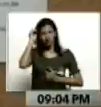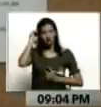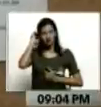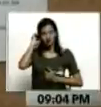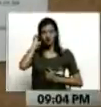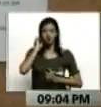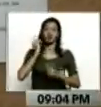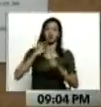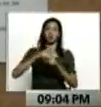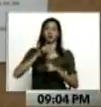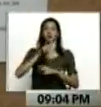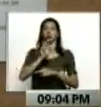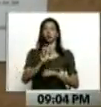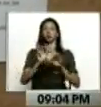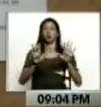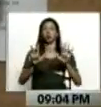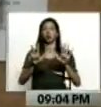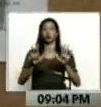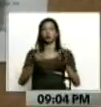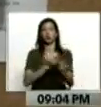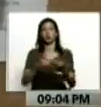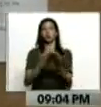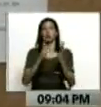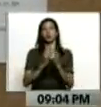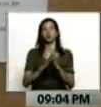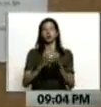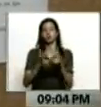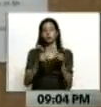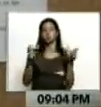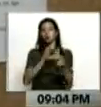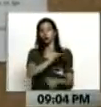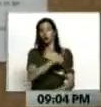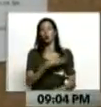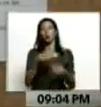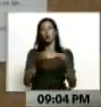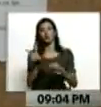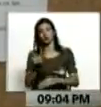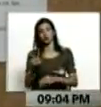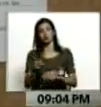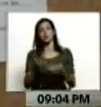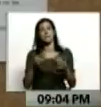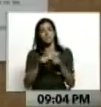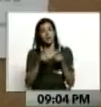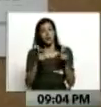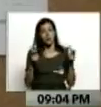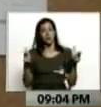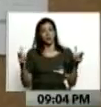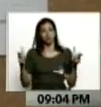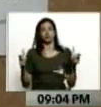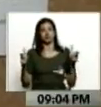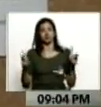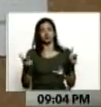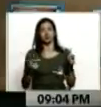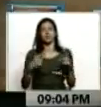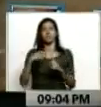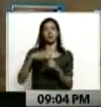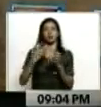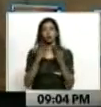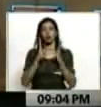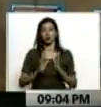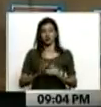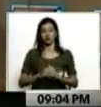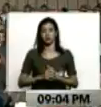bolivariana más de 2,8 millones de estudiantes llenan las aulas universidades públicas en Venezuela 2,8 millones